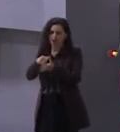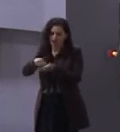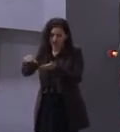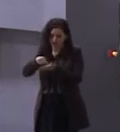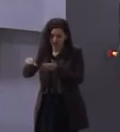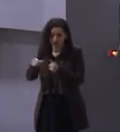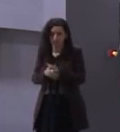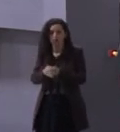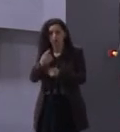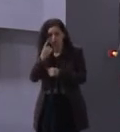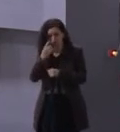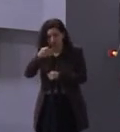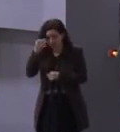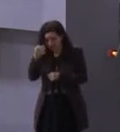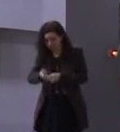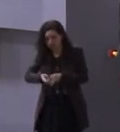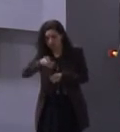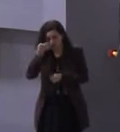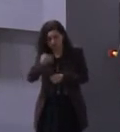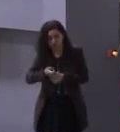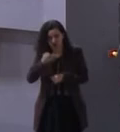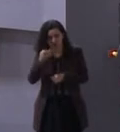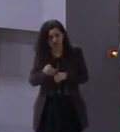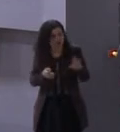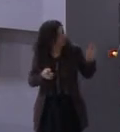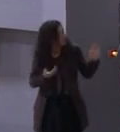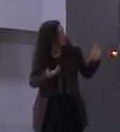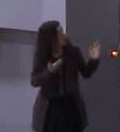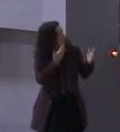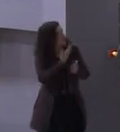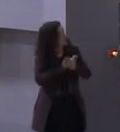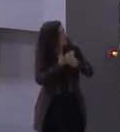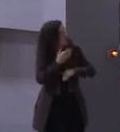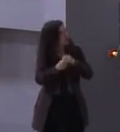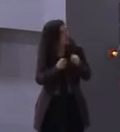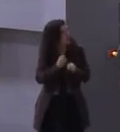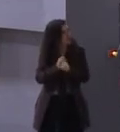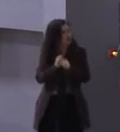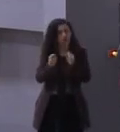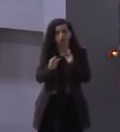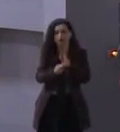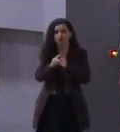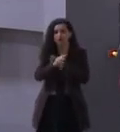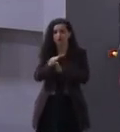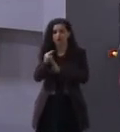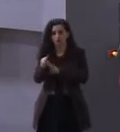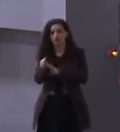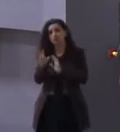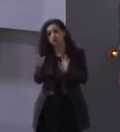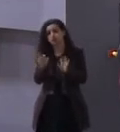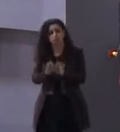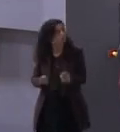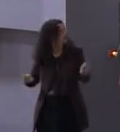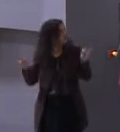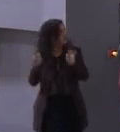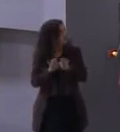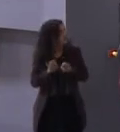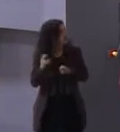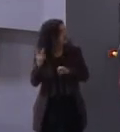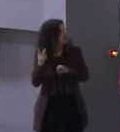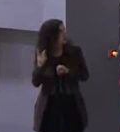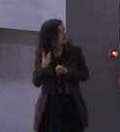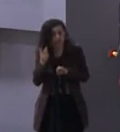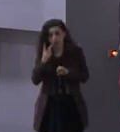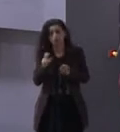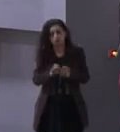que siempre, así ya los simulamos hasta el 2022, claro que fue muy importante estos recursos. Mire, es la